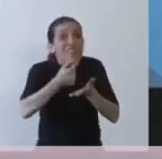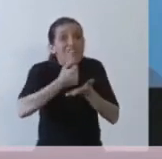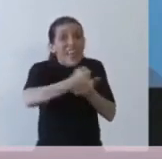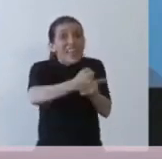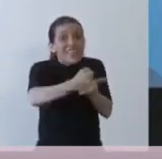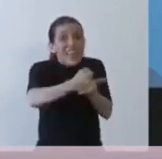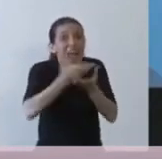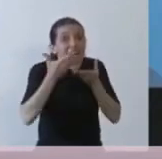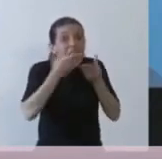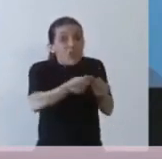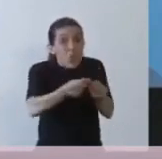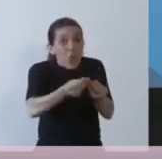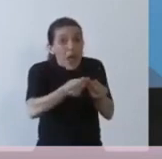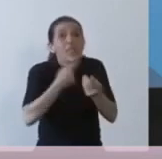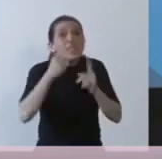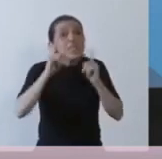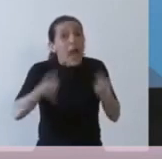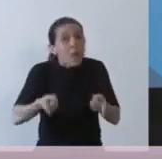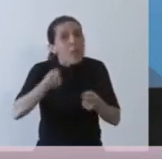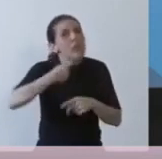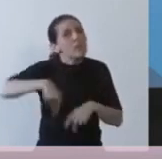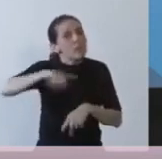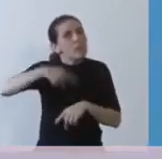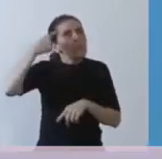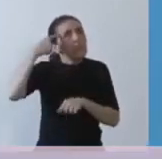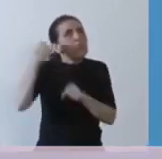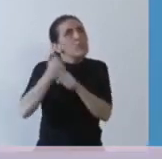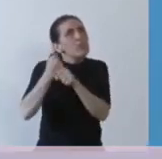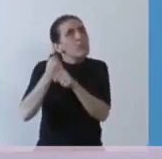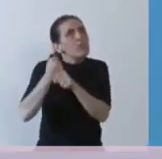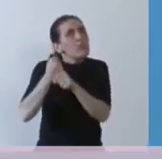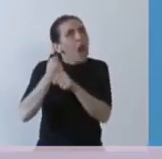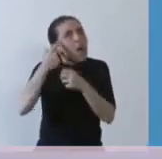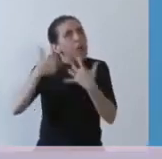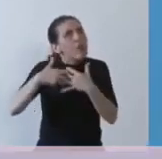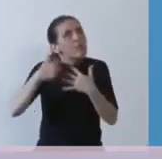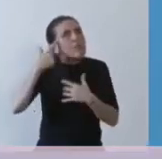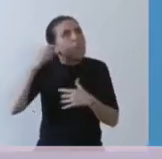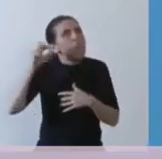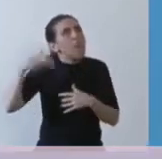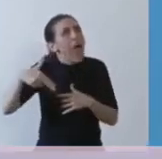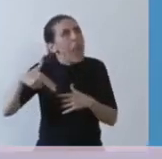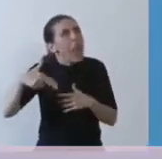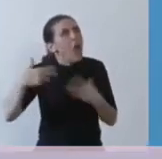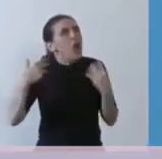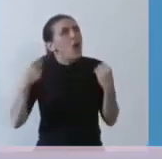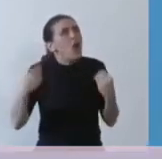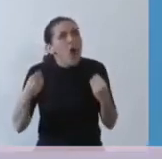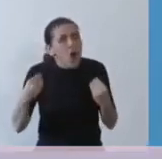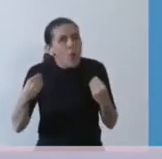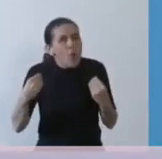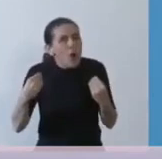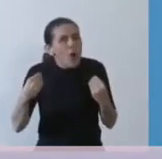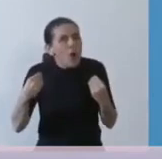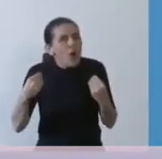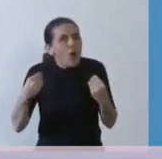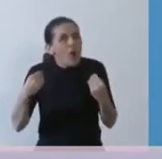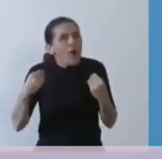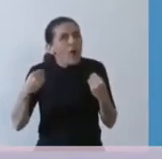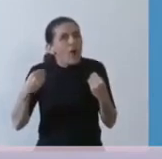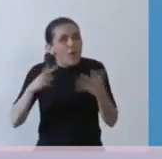financiera también estamos trabajando en un plan para volver a poner en este en en este en